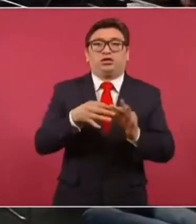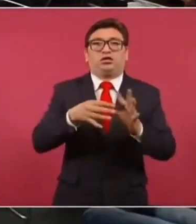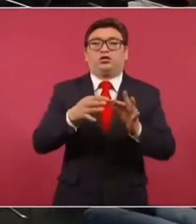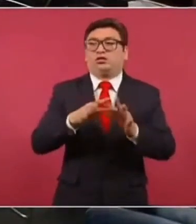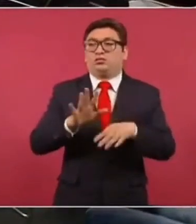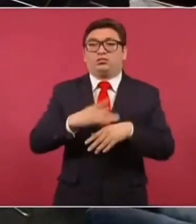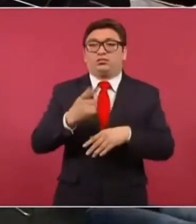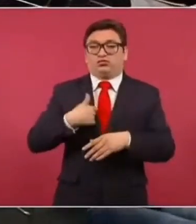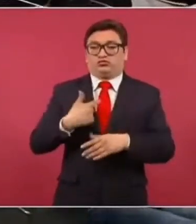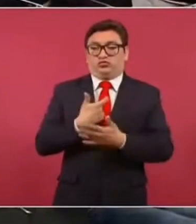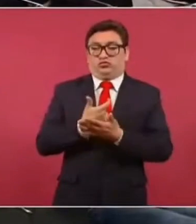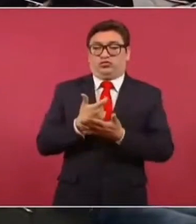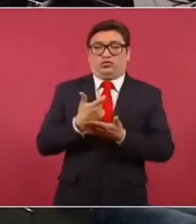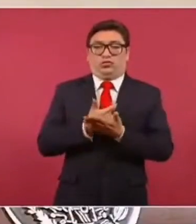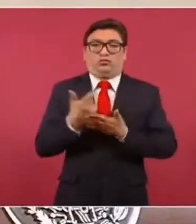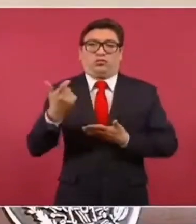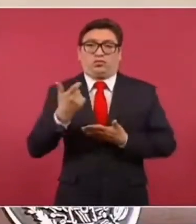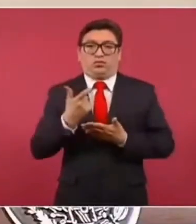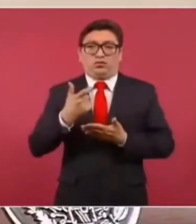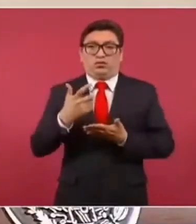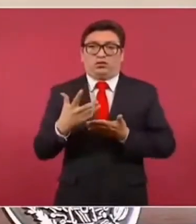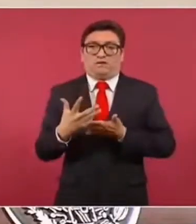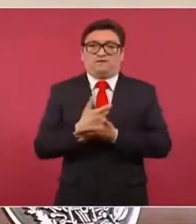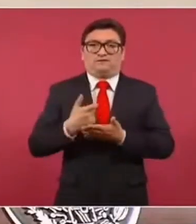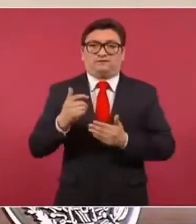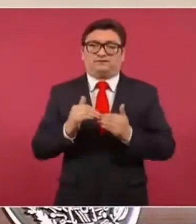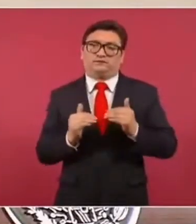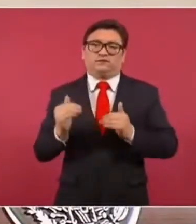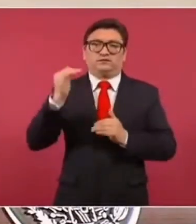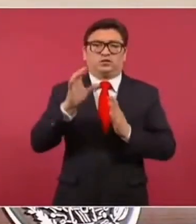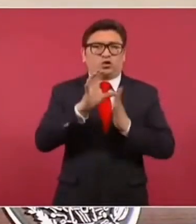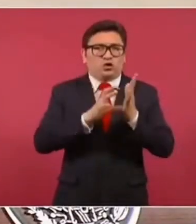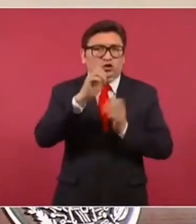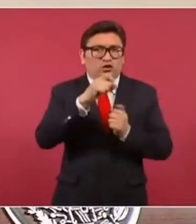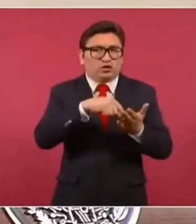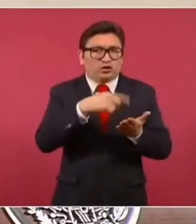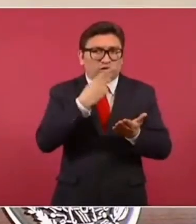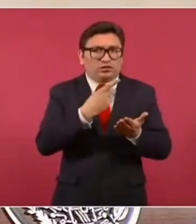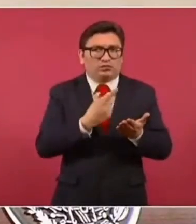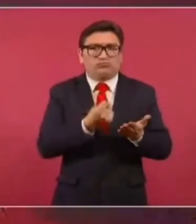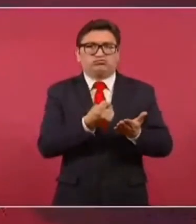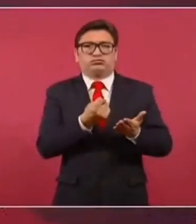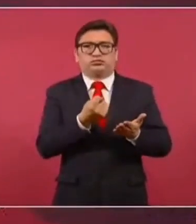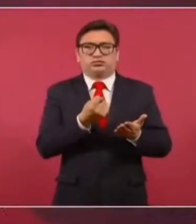ganar más de lo que está establecido en la Constitución?